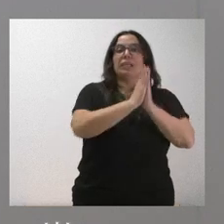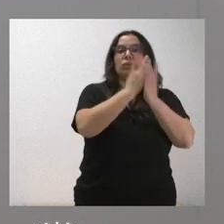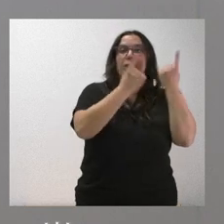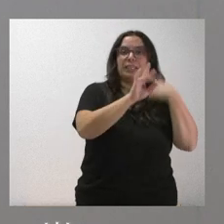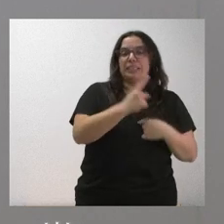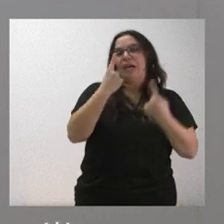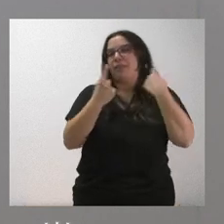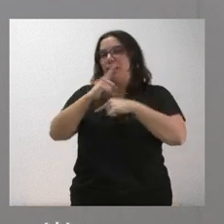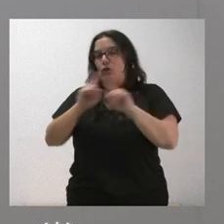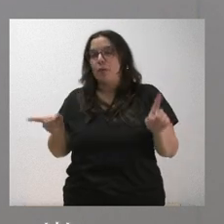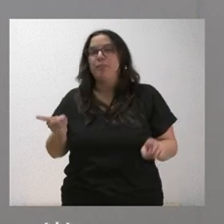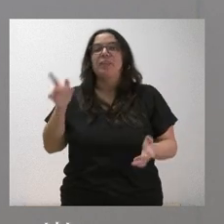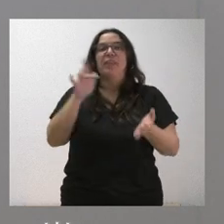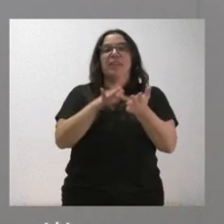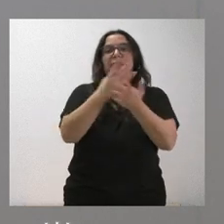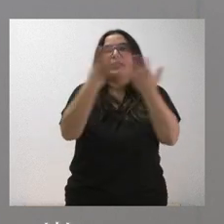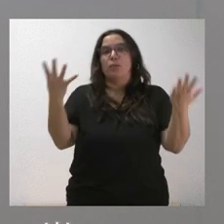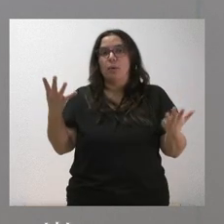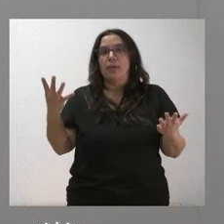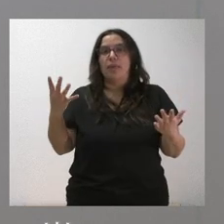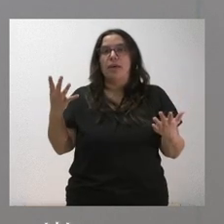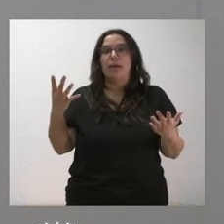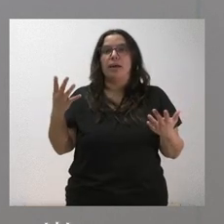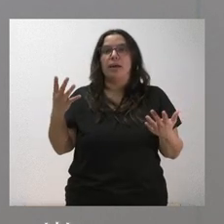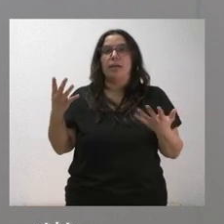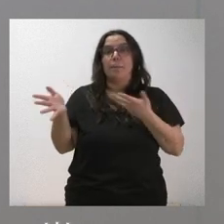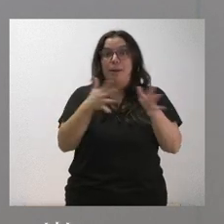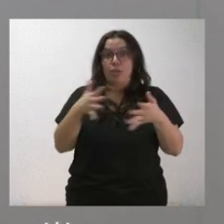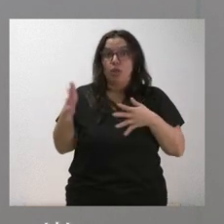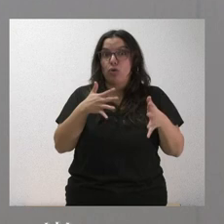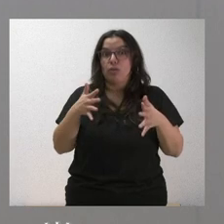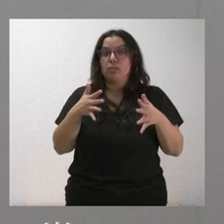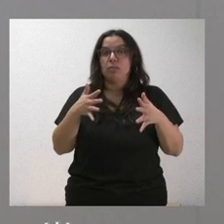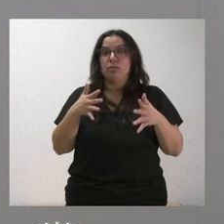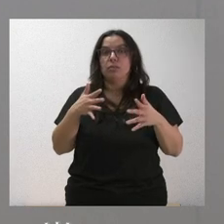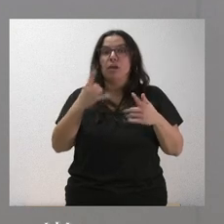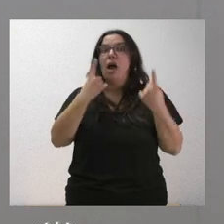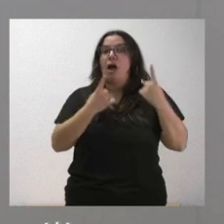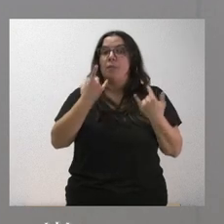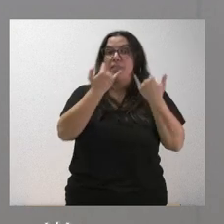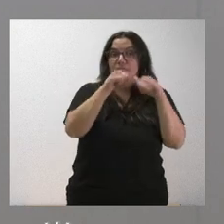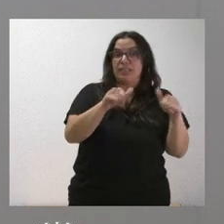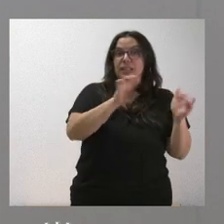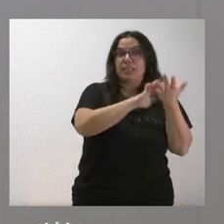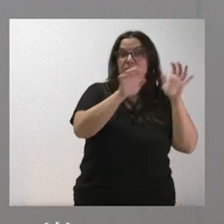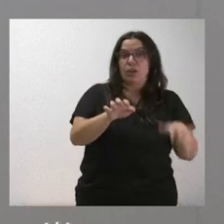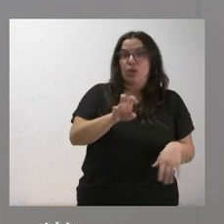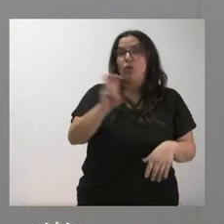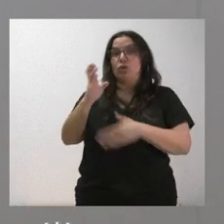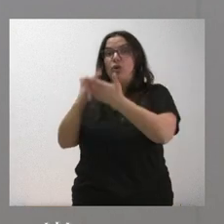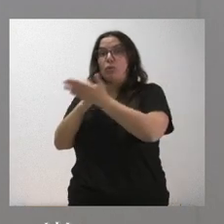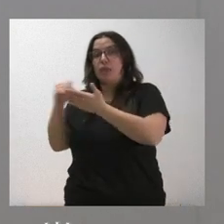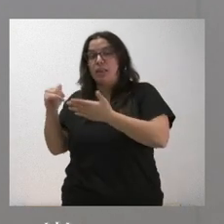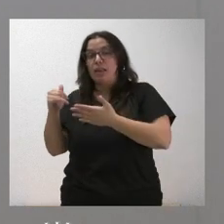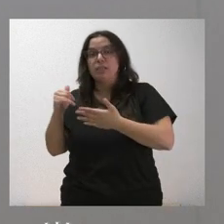no el día 19 de marzo ha sido F esta en Castilla de León otras comunidades más